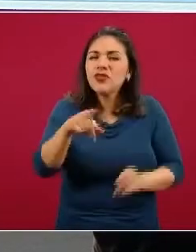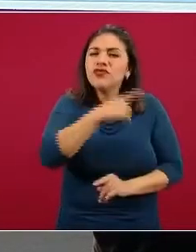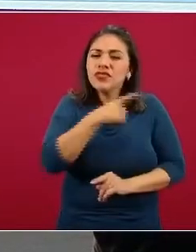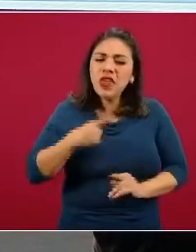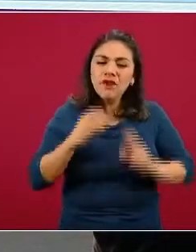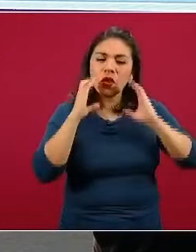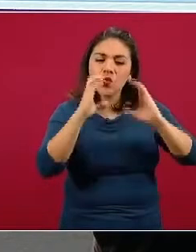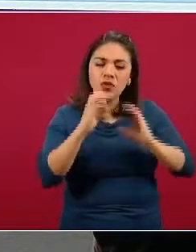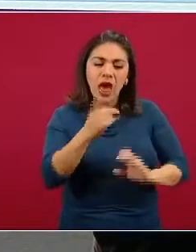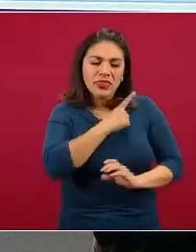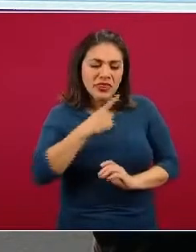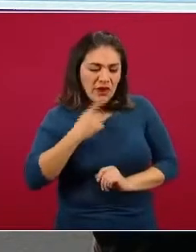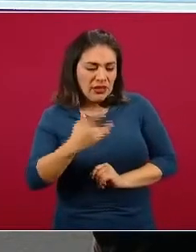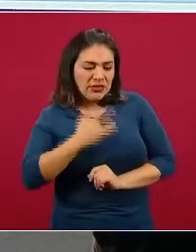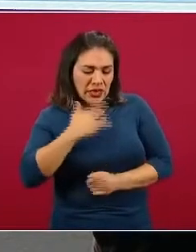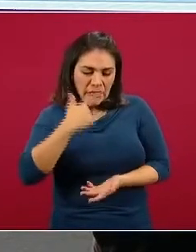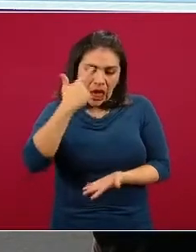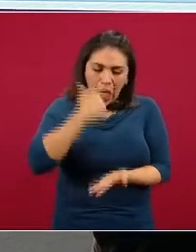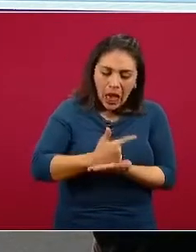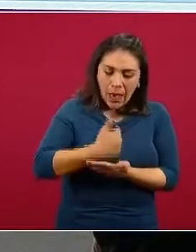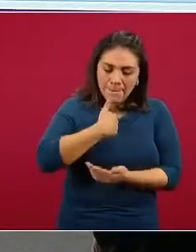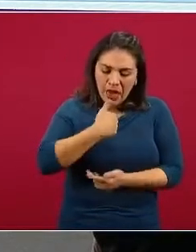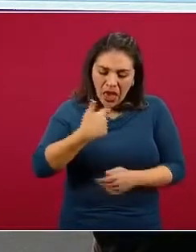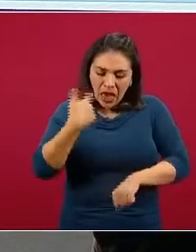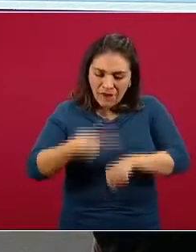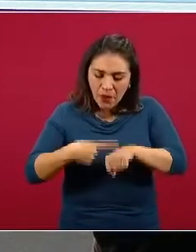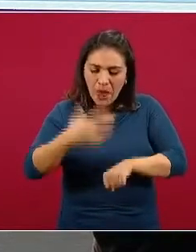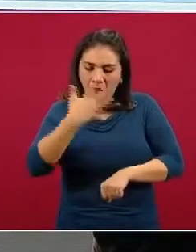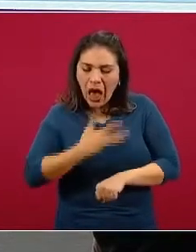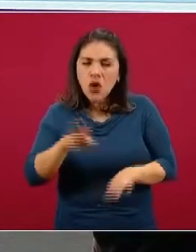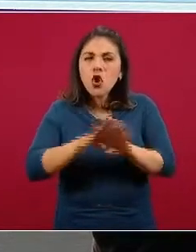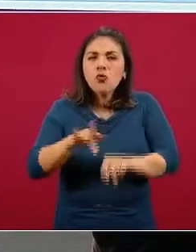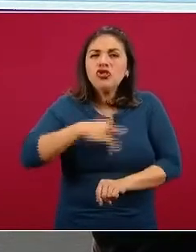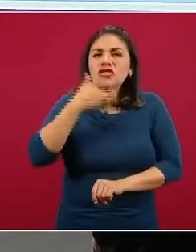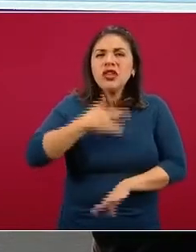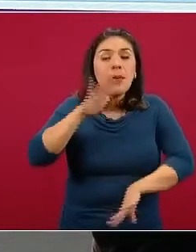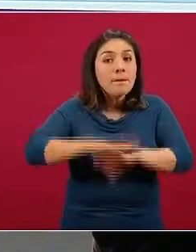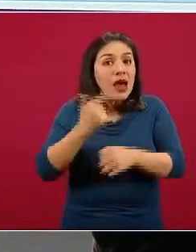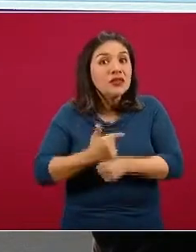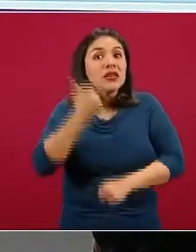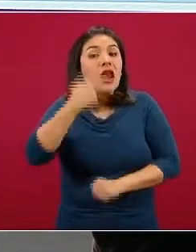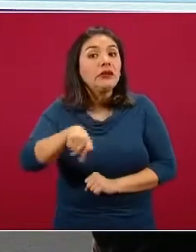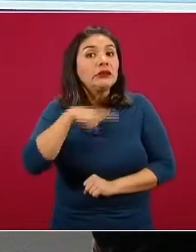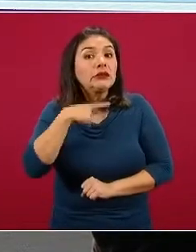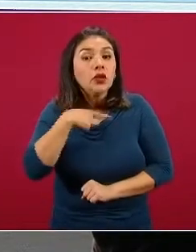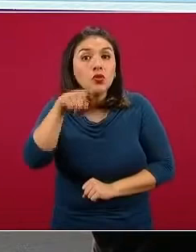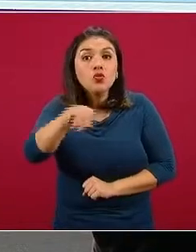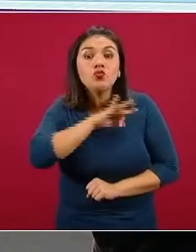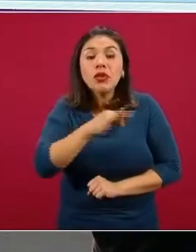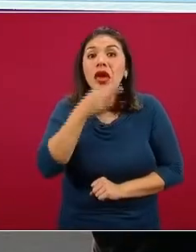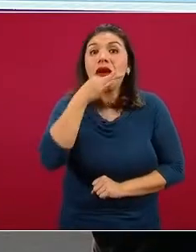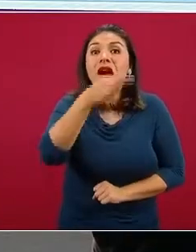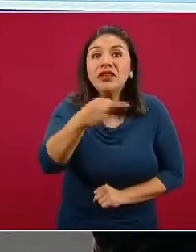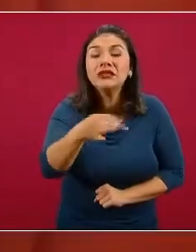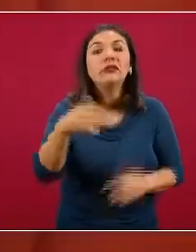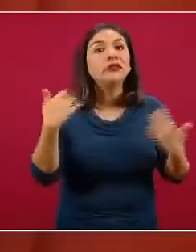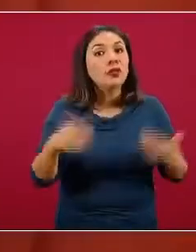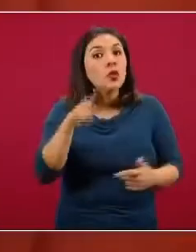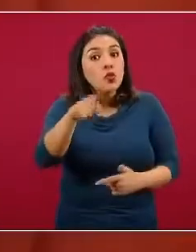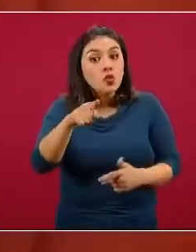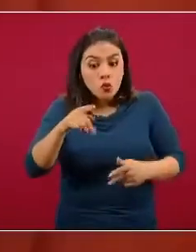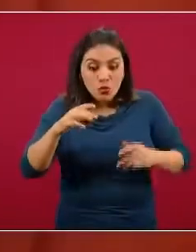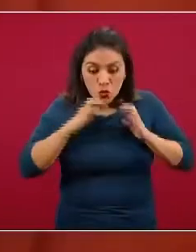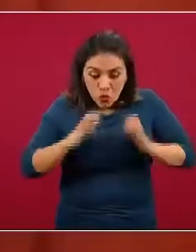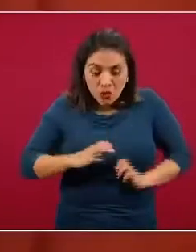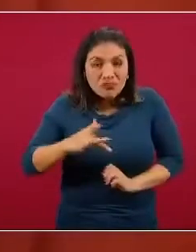cómo detectar la enfermedad, cómo detectar los síntomas más graves, los síntomas que le están diciendo a la persona: tu cuadro es